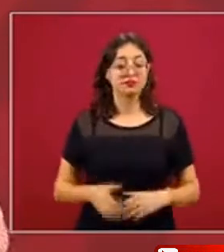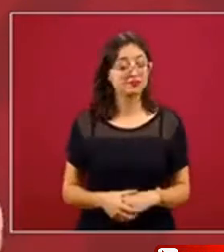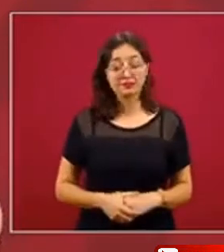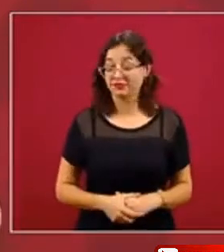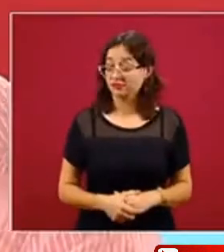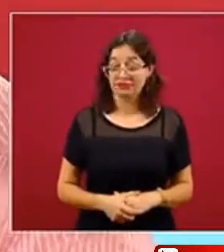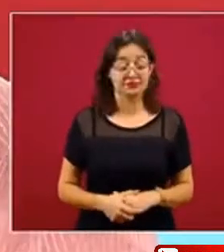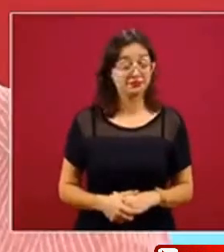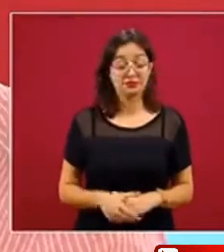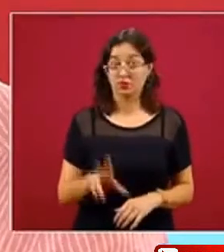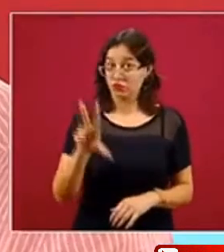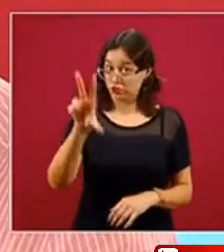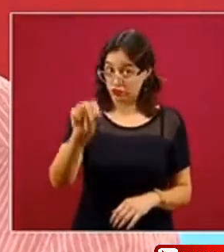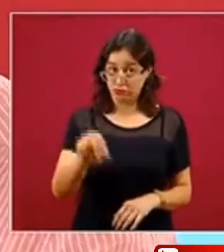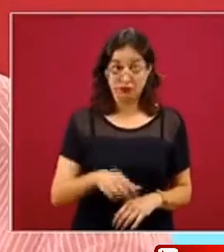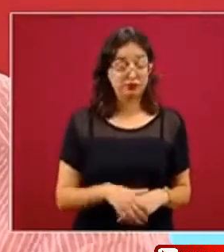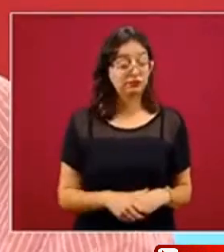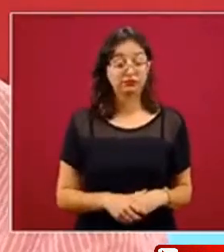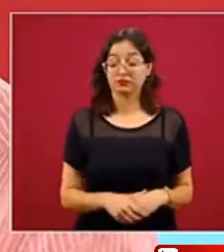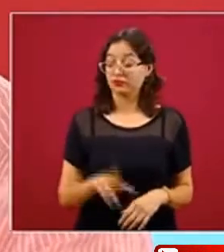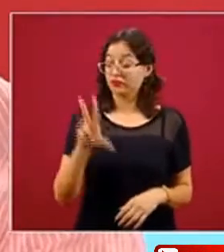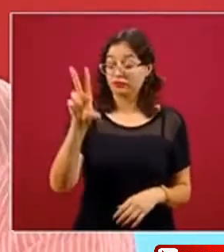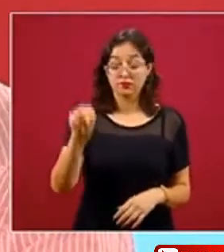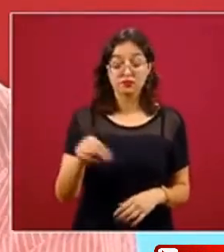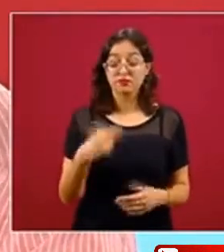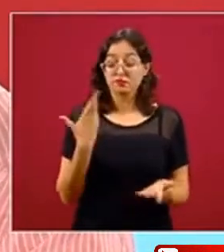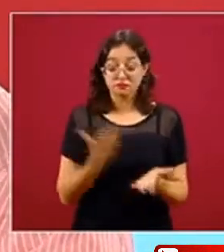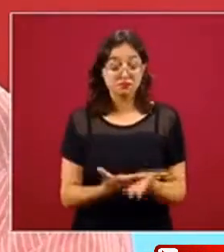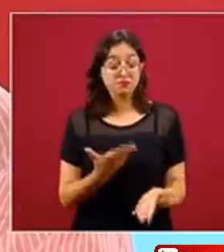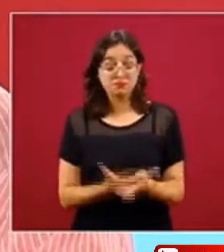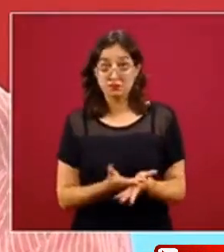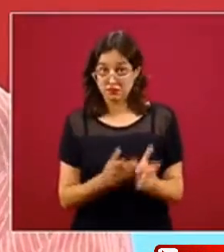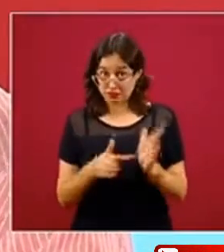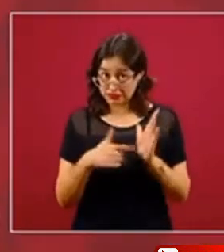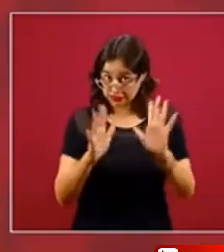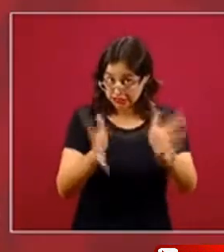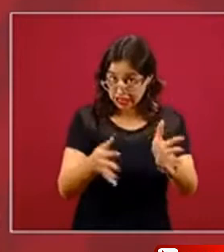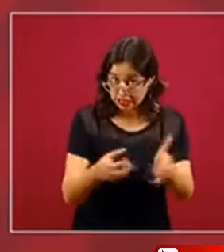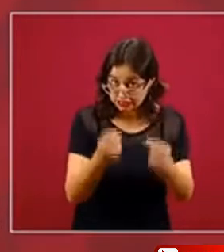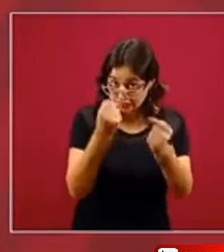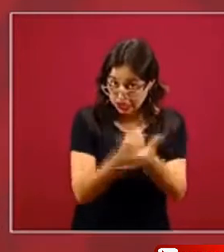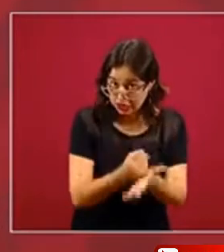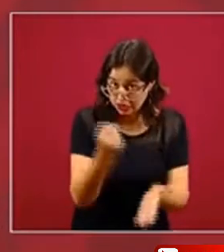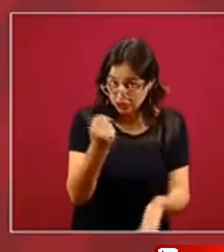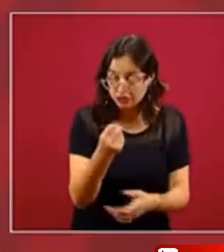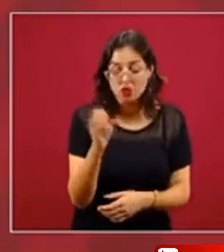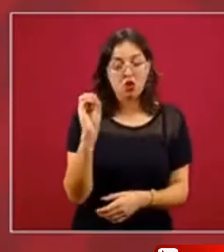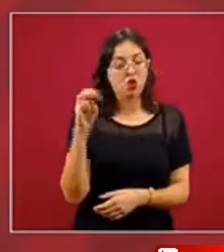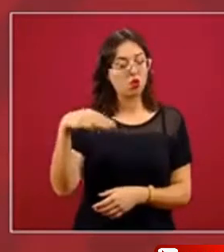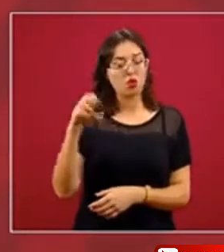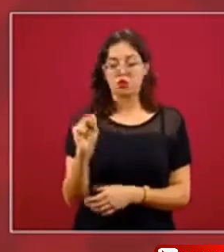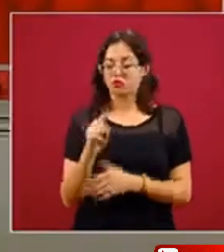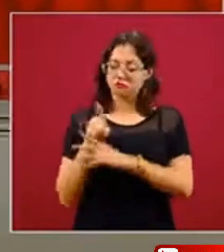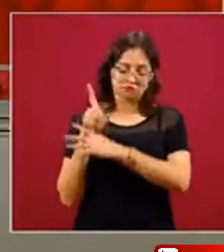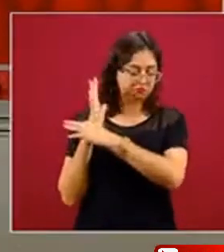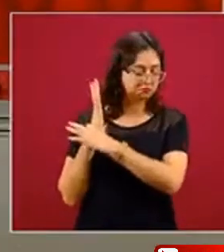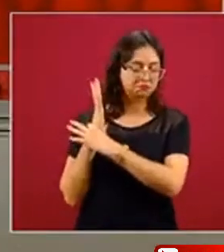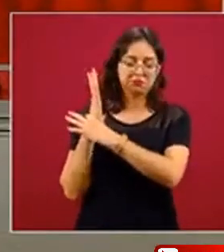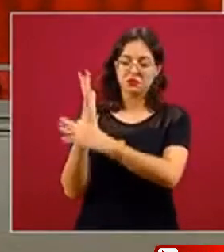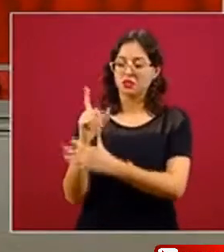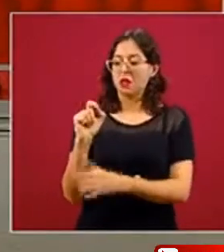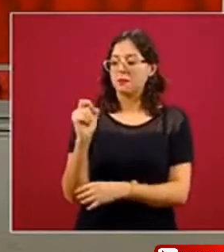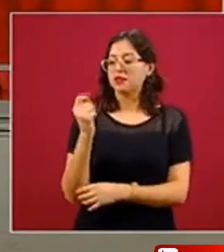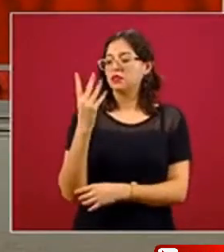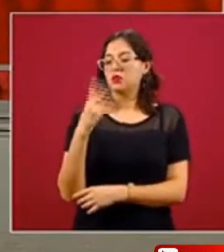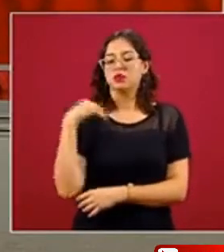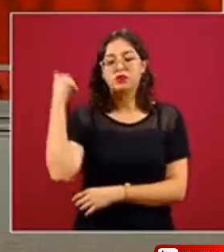es el caso, no hay un fundamento científico para esa práctica. La Organización Mundial de la Salud, desde el